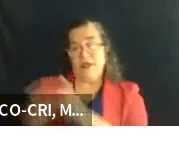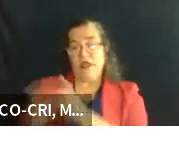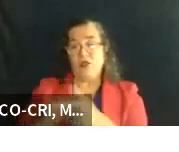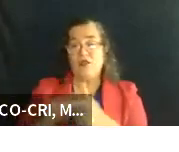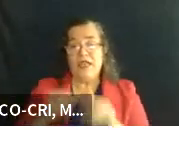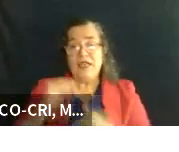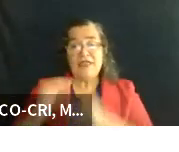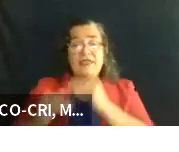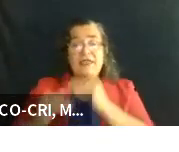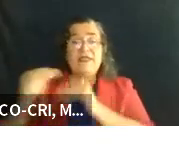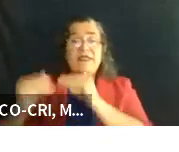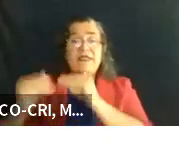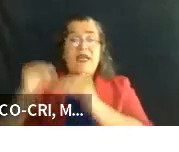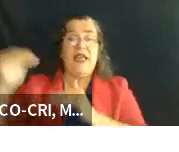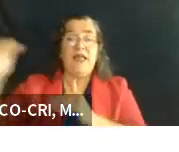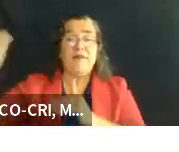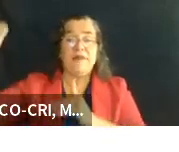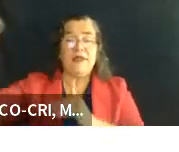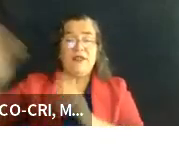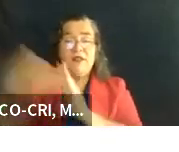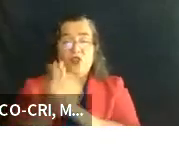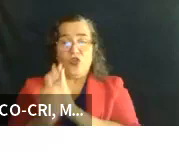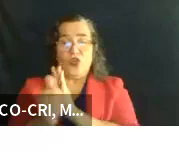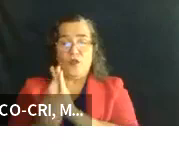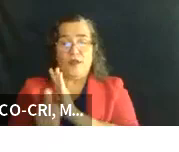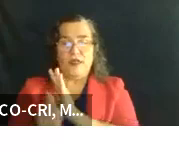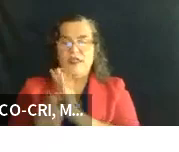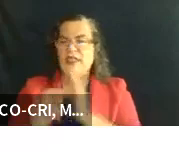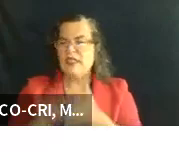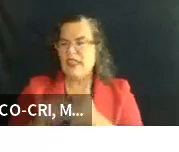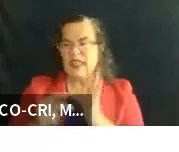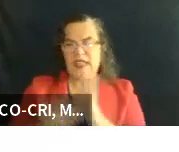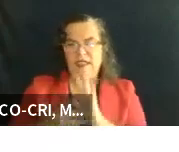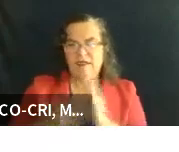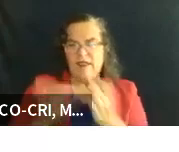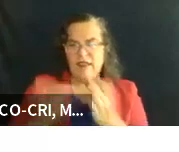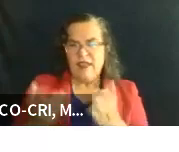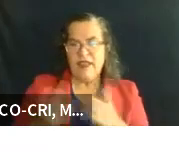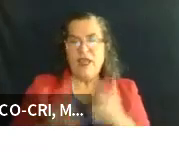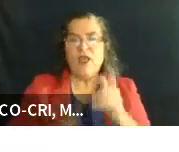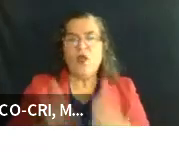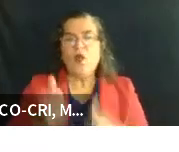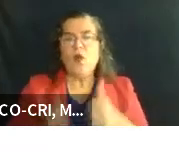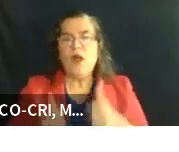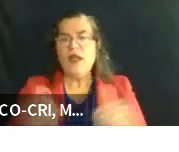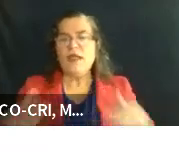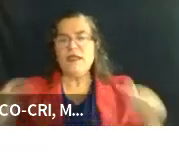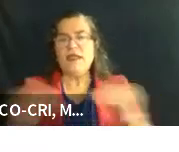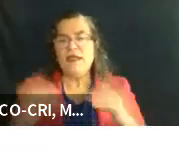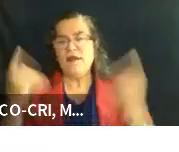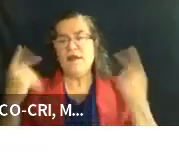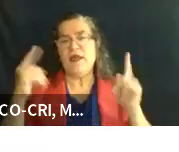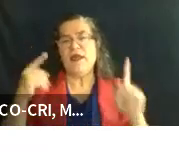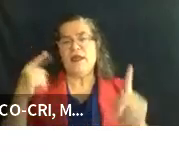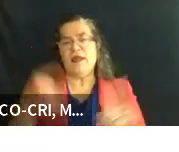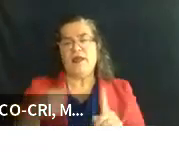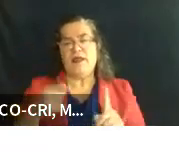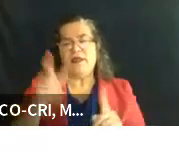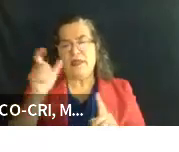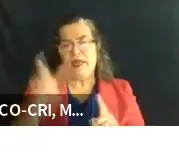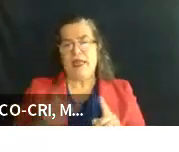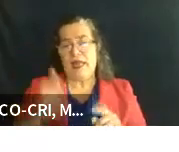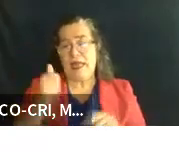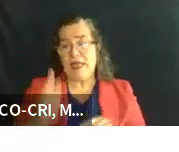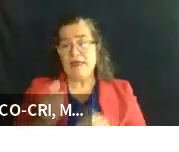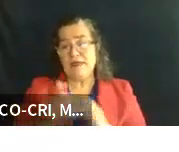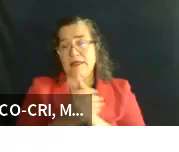competencia, acto seguido, lo que uno define es cuáles serán los niveles de logro de esa competencia o, en la medida